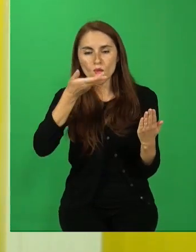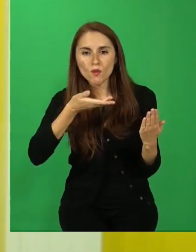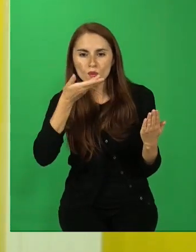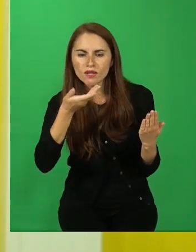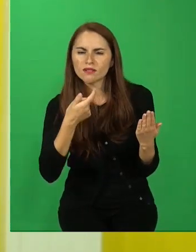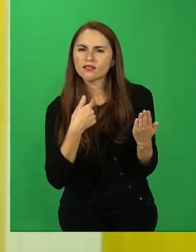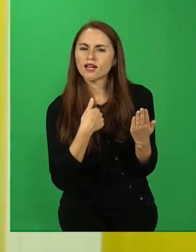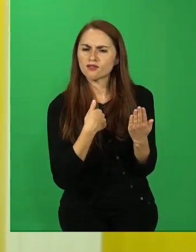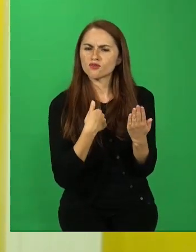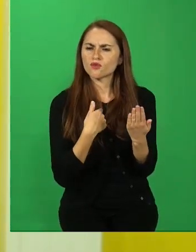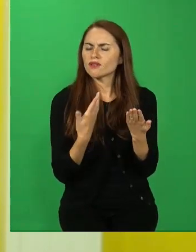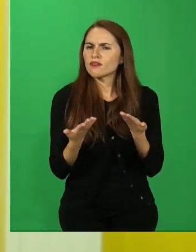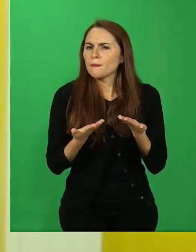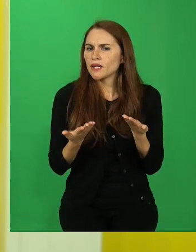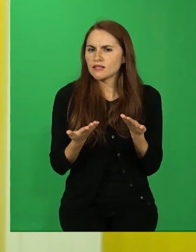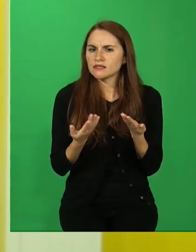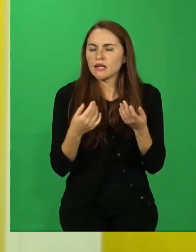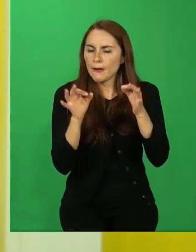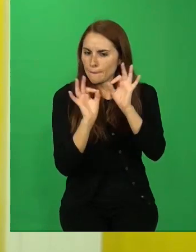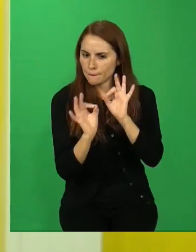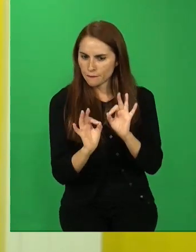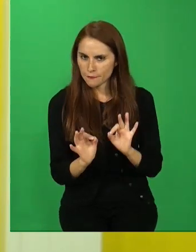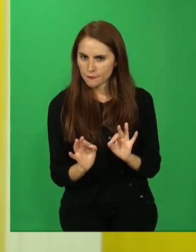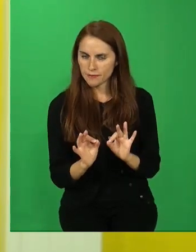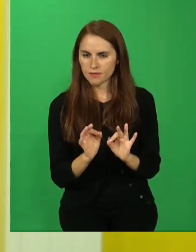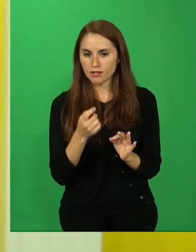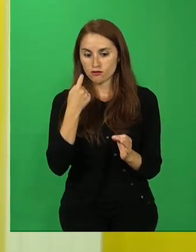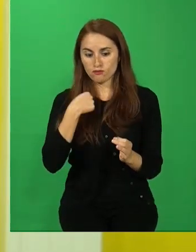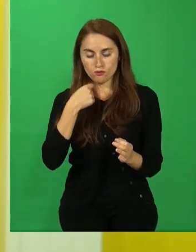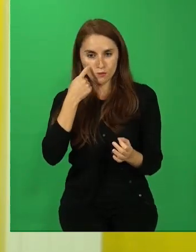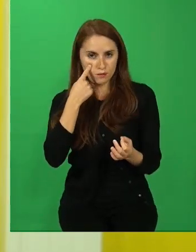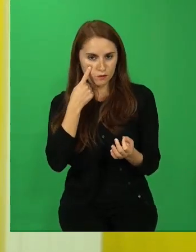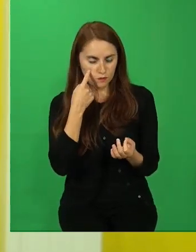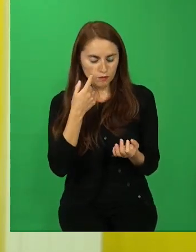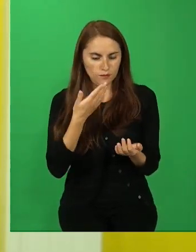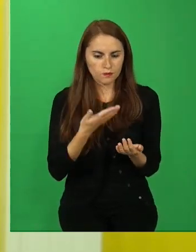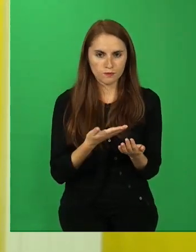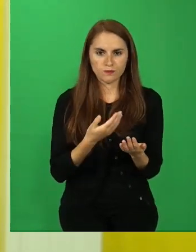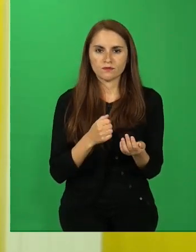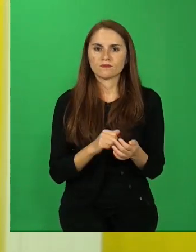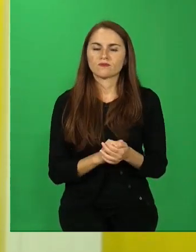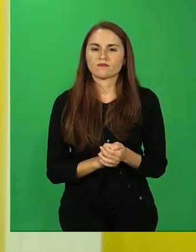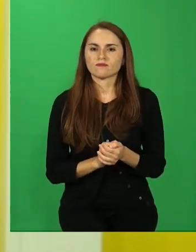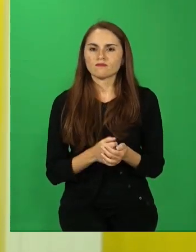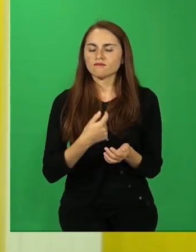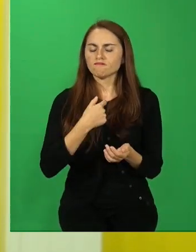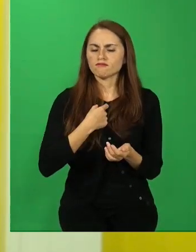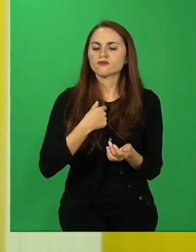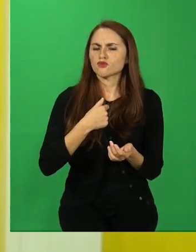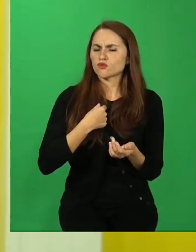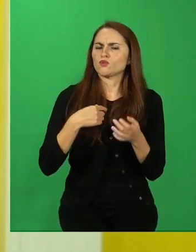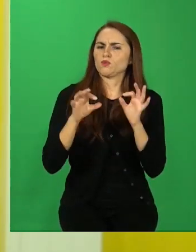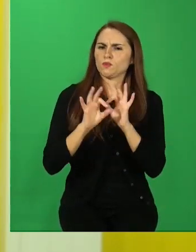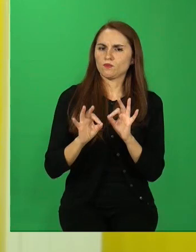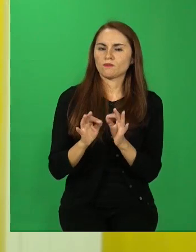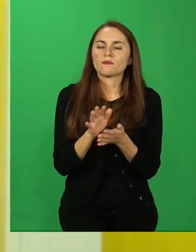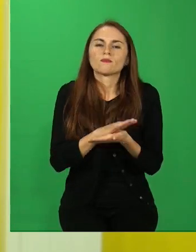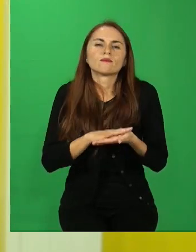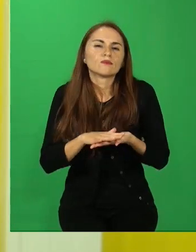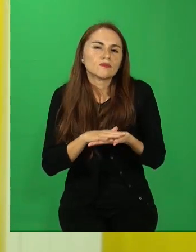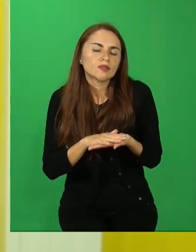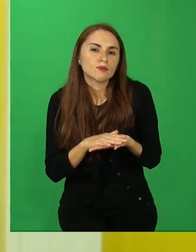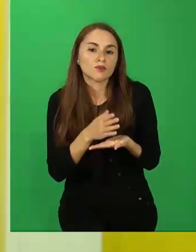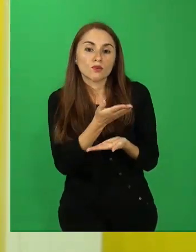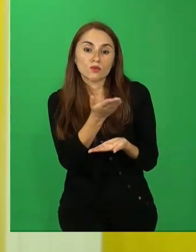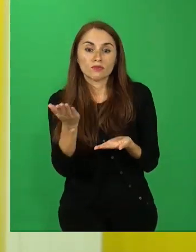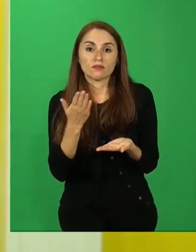lo que a él le sucede desde su punto de vista. Siempre habla desde un yo. Por ejemplo, ustedes hacen de